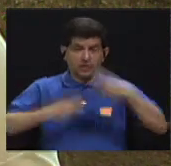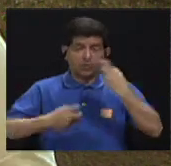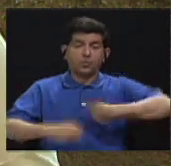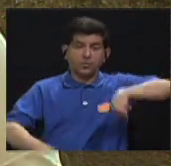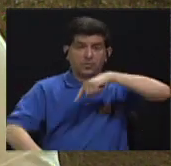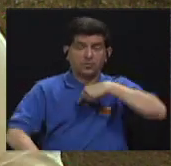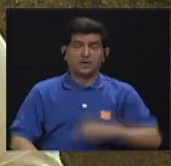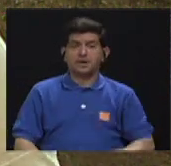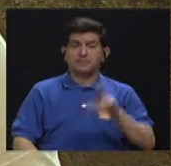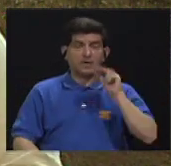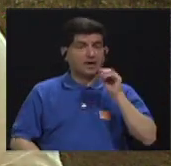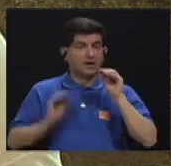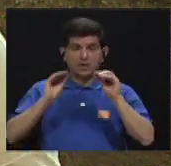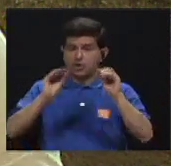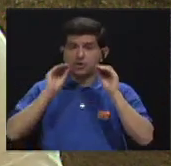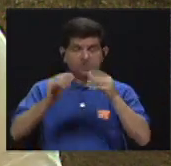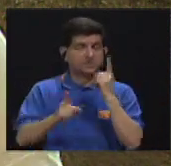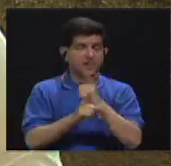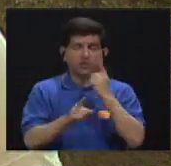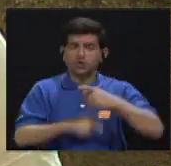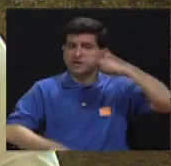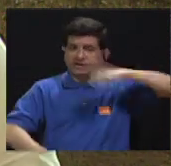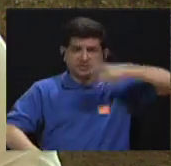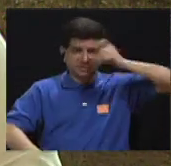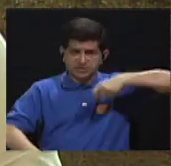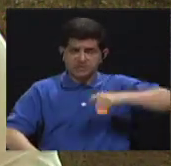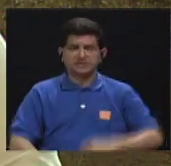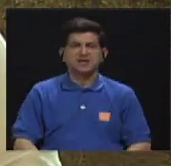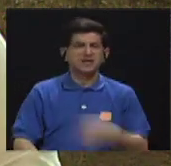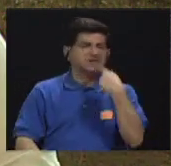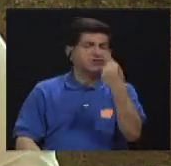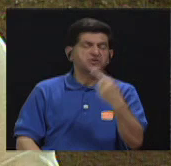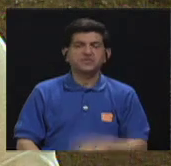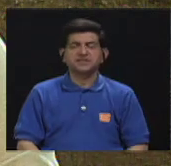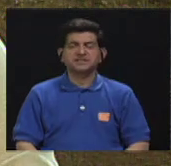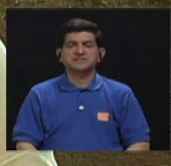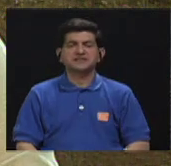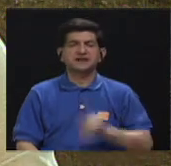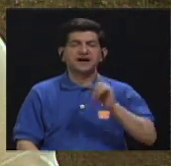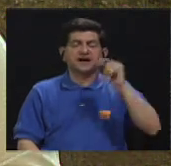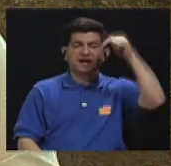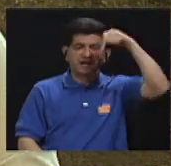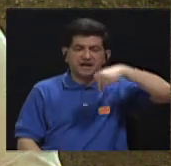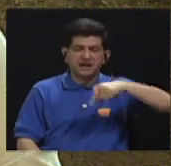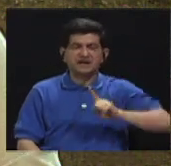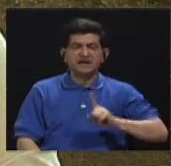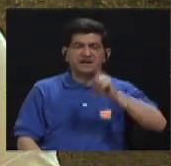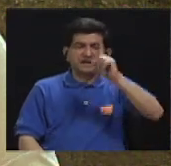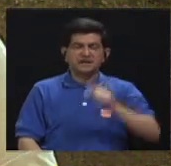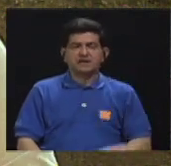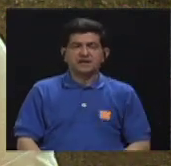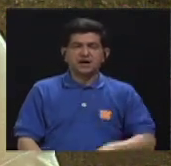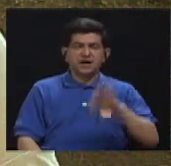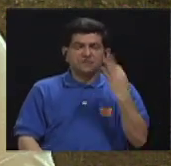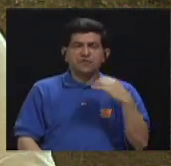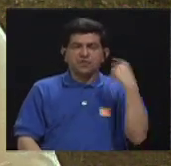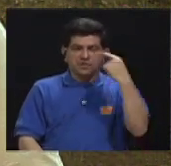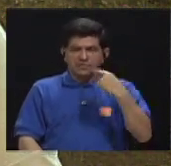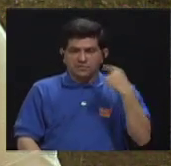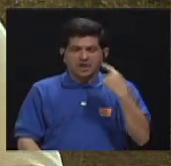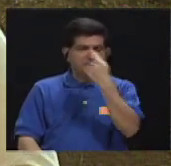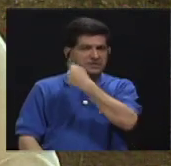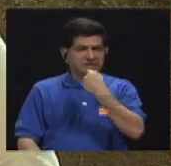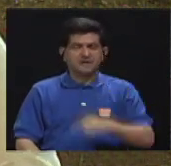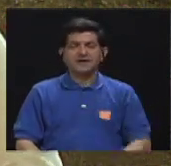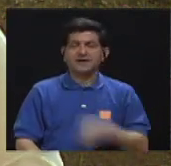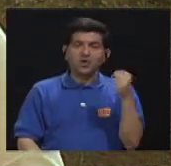porque nunca nos han enseñado realmente a cómo cepillarnos los dientes. Nos explican el cepillado de arriba hacia abajo, de abajo hacia arriba, la muela está en forma circular, la forma, la